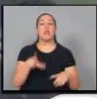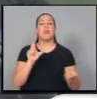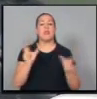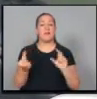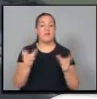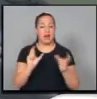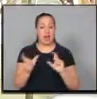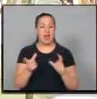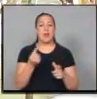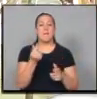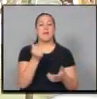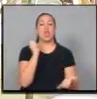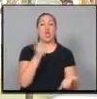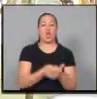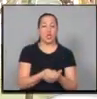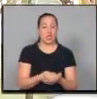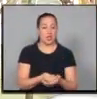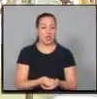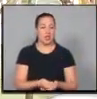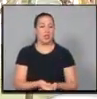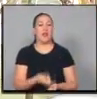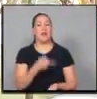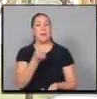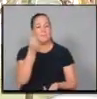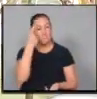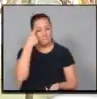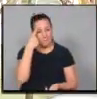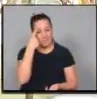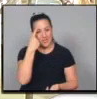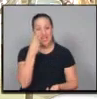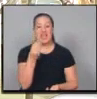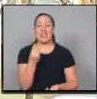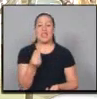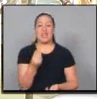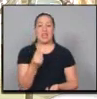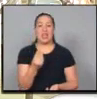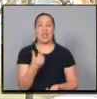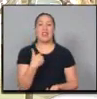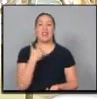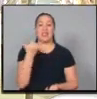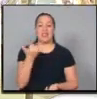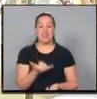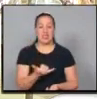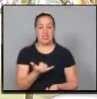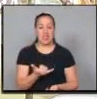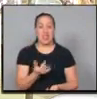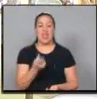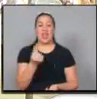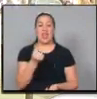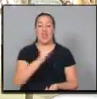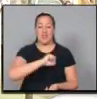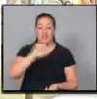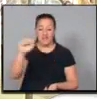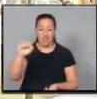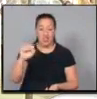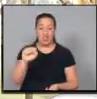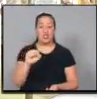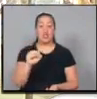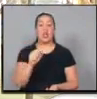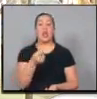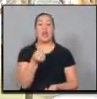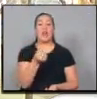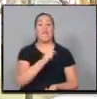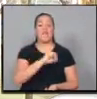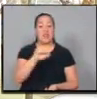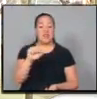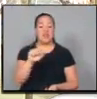precios al contado. Es un poco ingenuo pensar que tenemos una inflación. Los últimos tres años, la inflación de los últimos